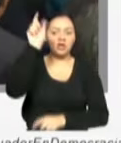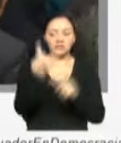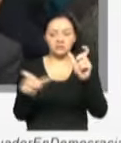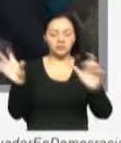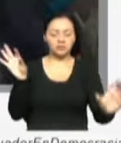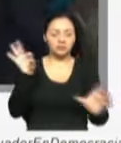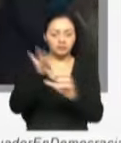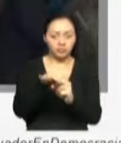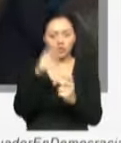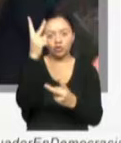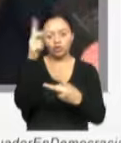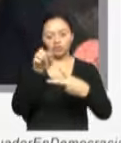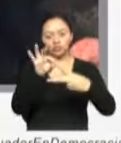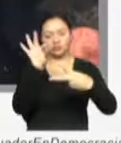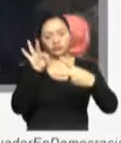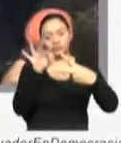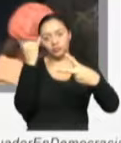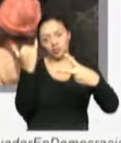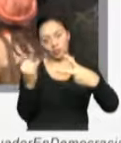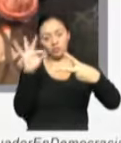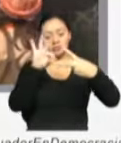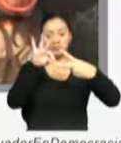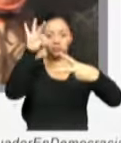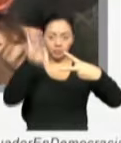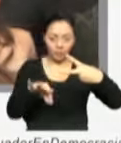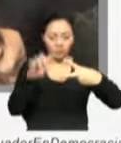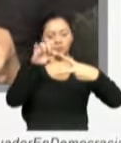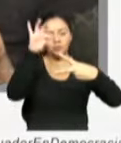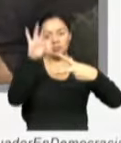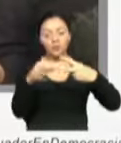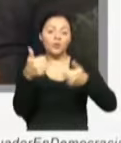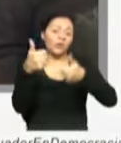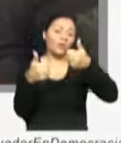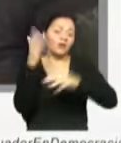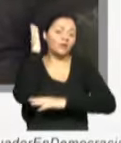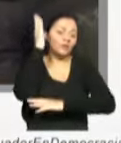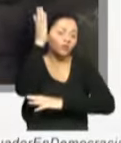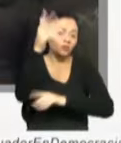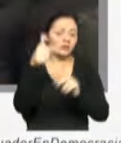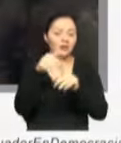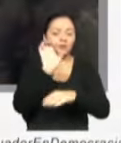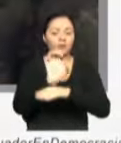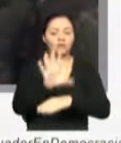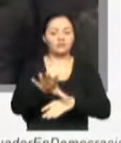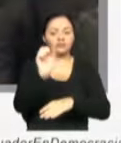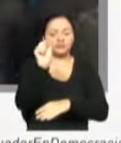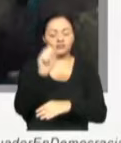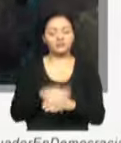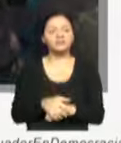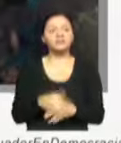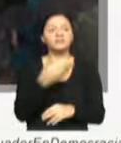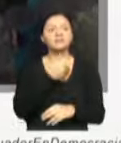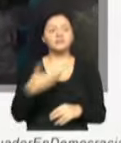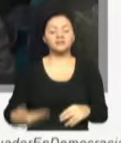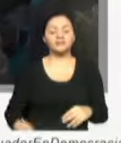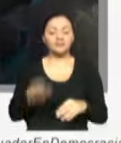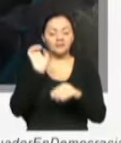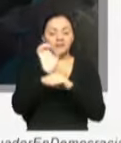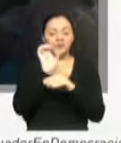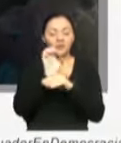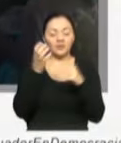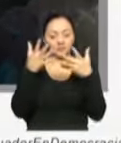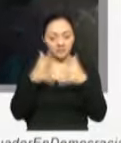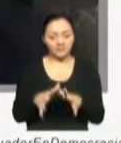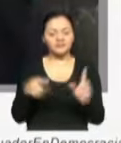dos opciones que se presentan precisamente de cara al futuro de El Ecuador. El presidente de la República, Rafael